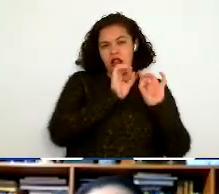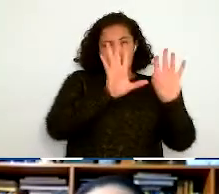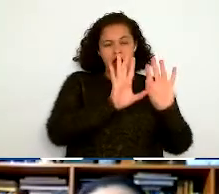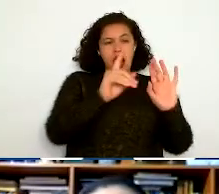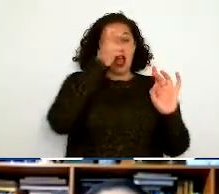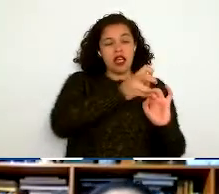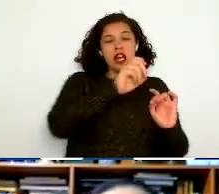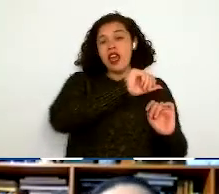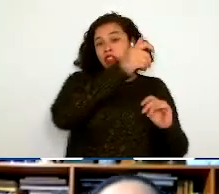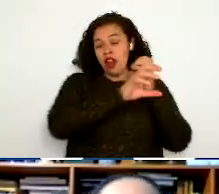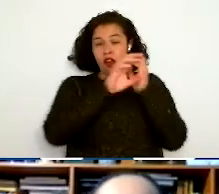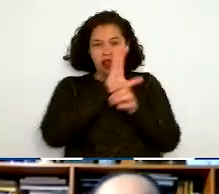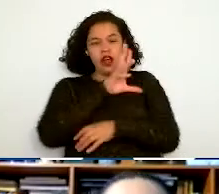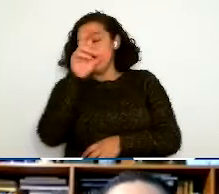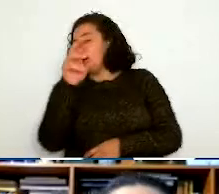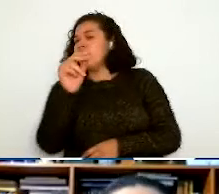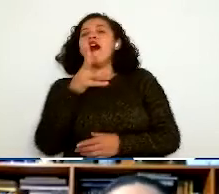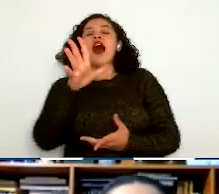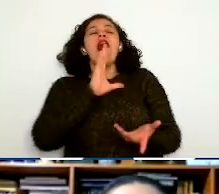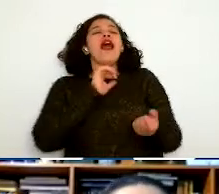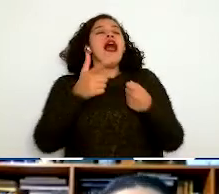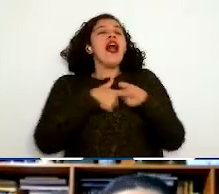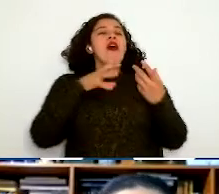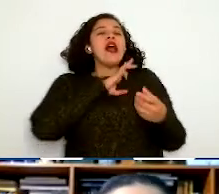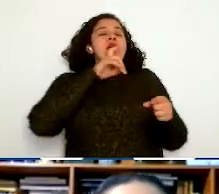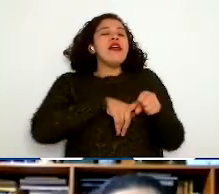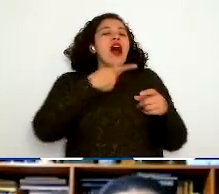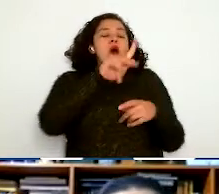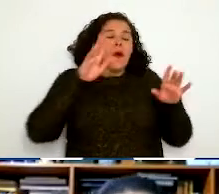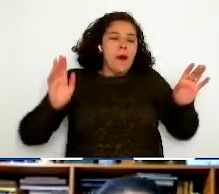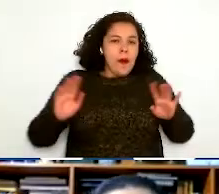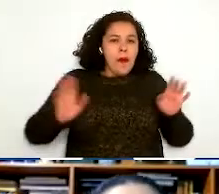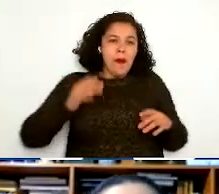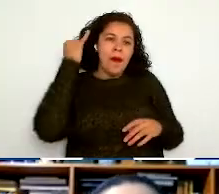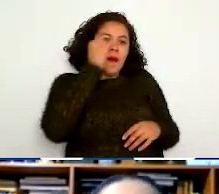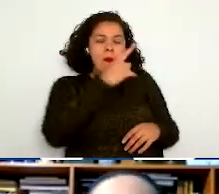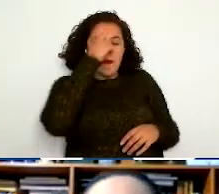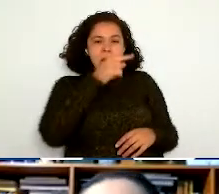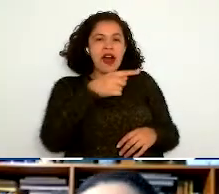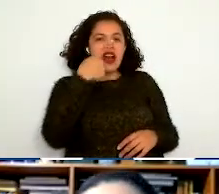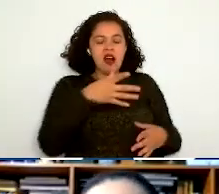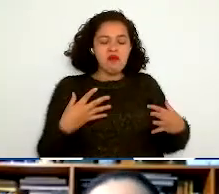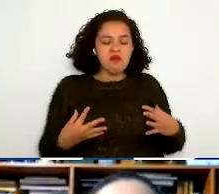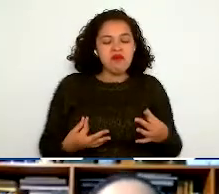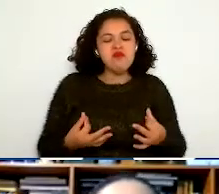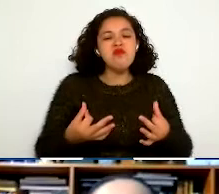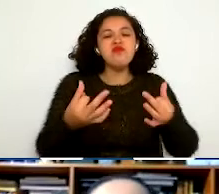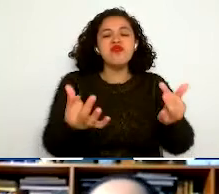otro, ¿no? Entonces, le da cierta especificidad o singularidad el hecho de ejercer la calidad